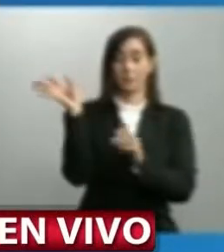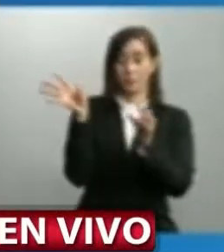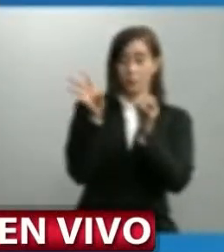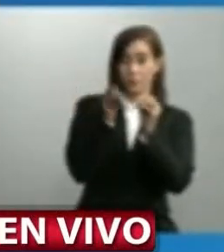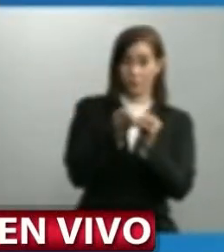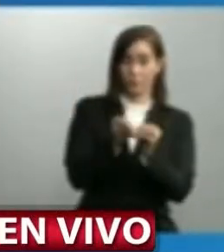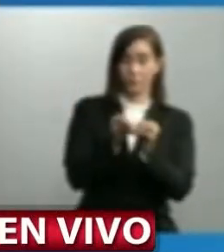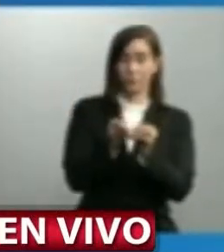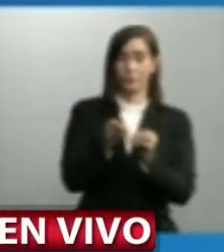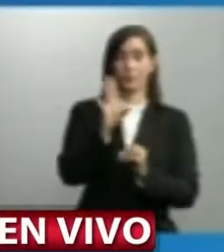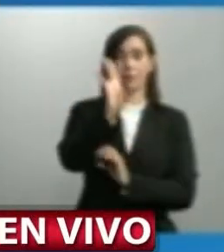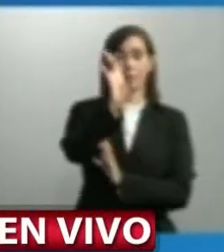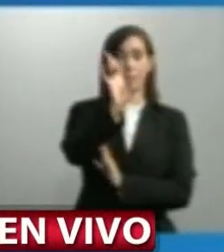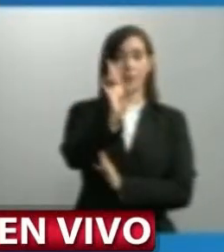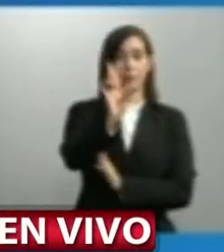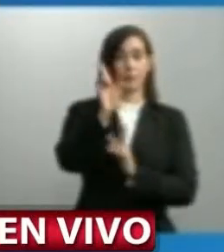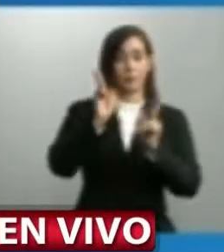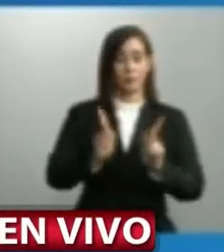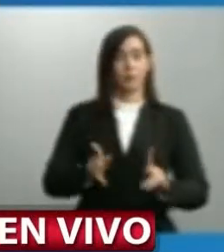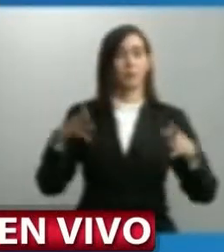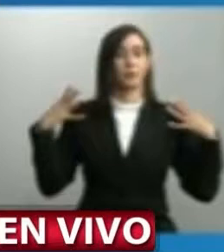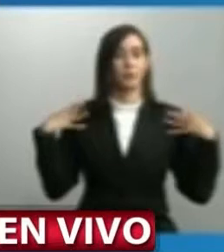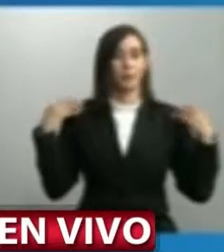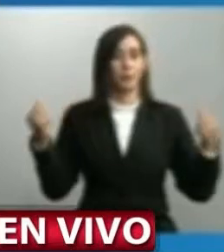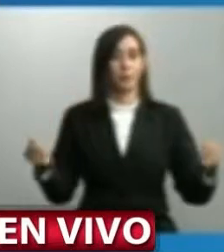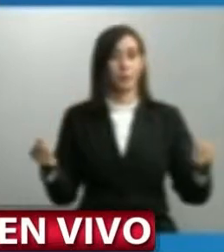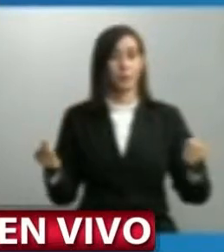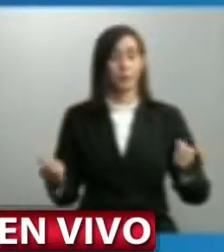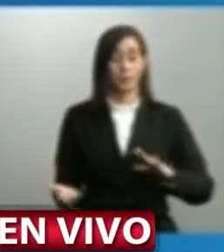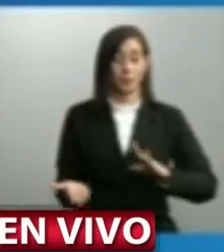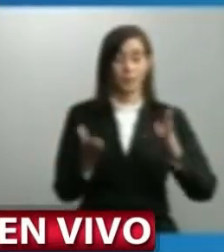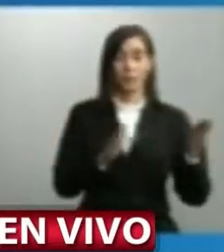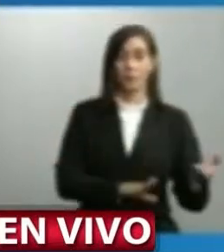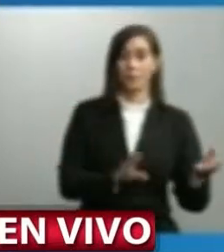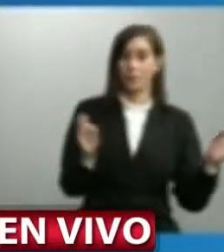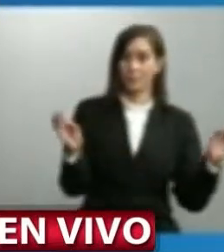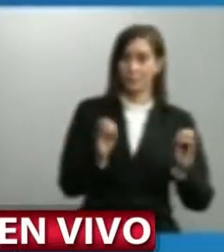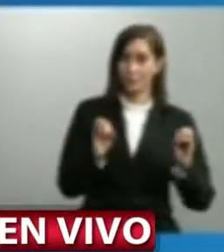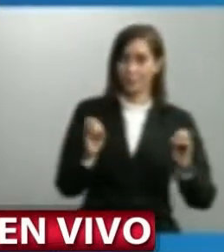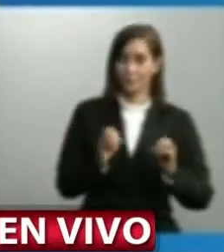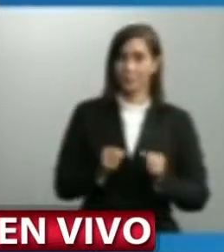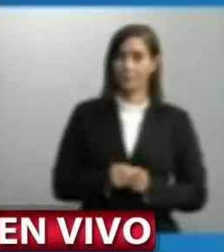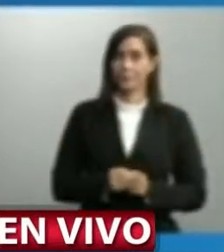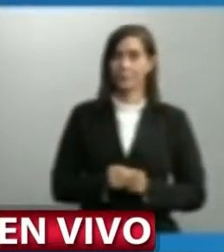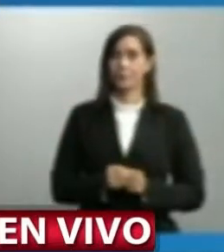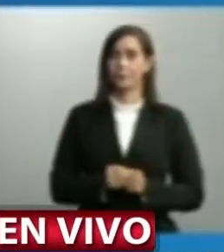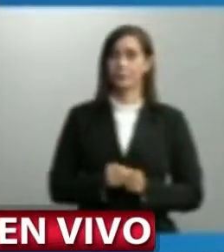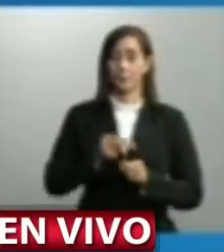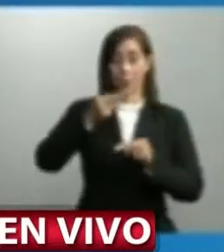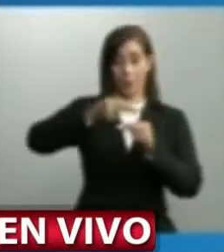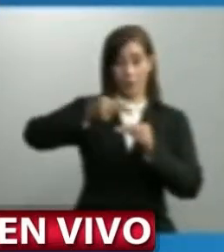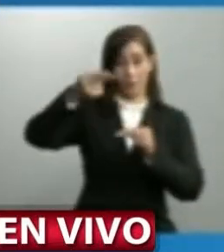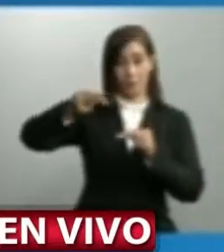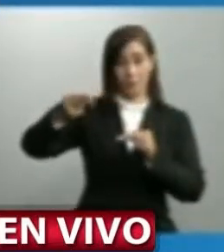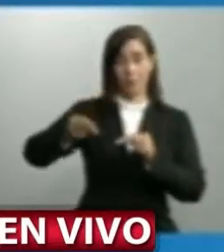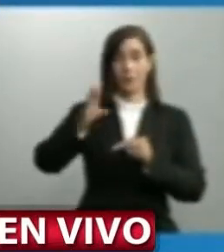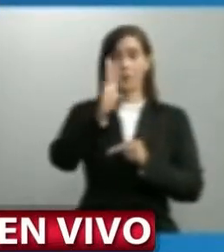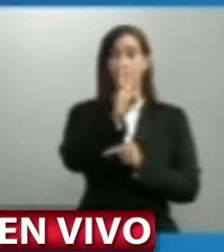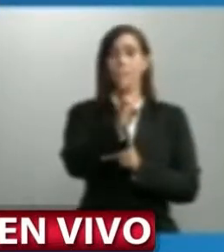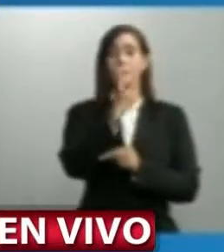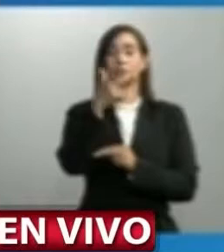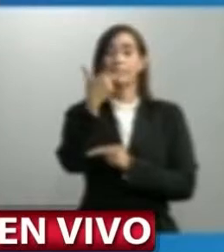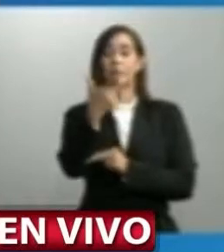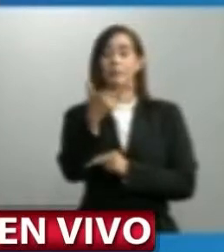acumulados, 7 recuperados, 0 fallecimientos. Hato Mayor,